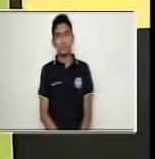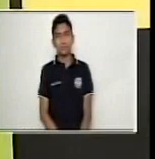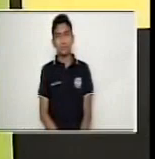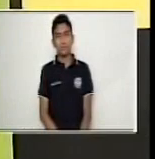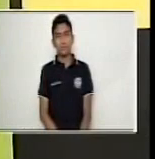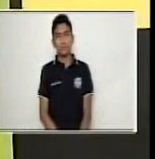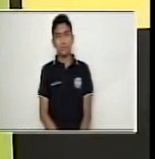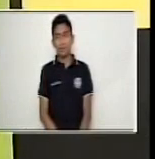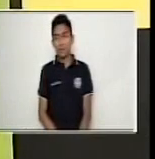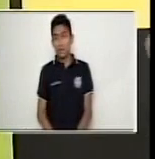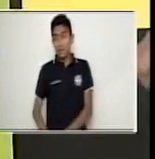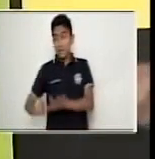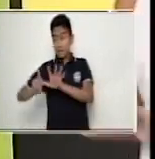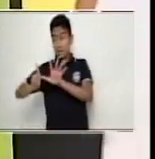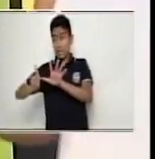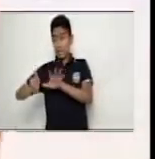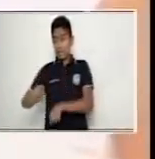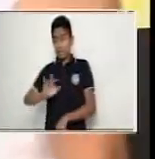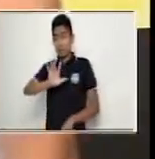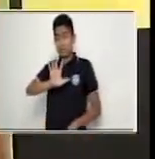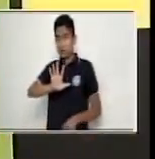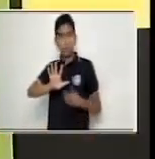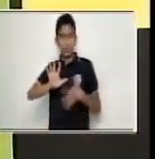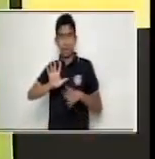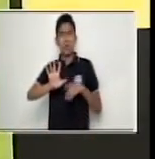Y por último tenemos el número 2,